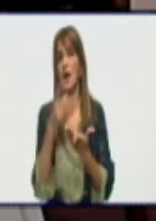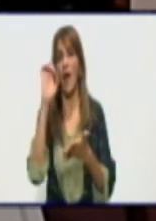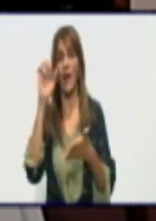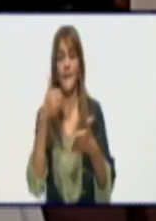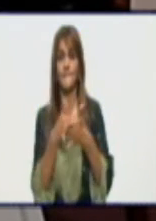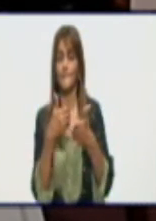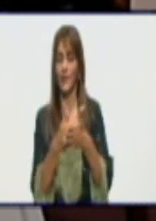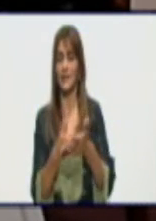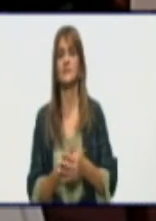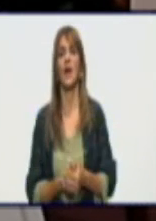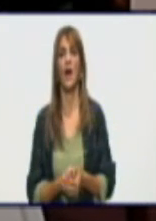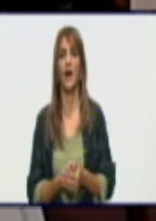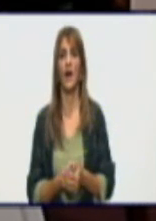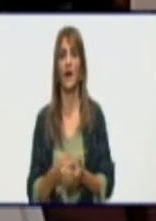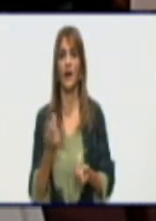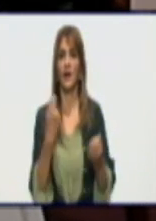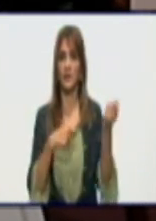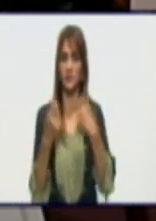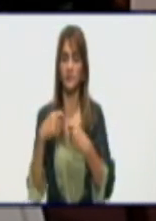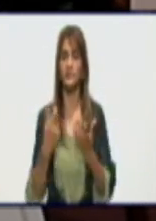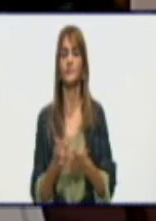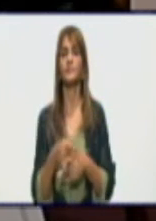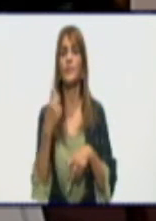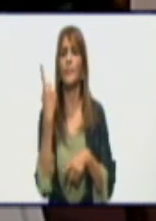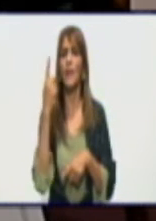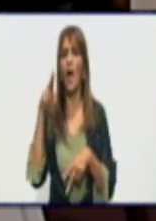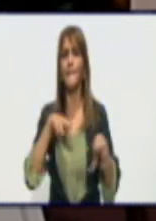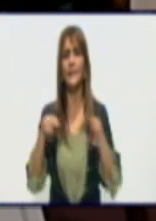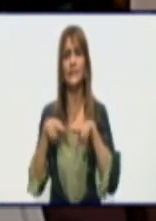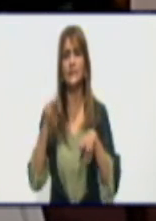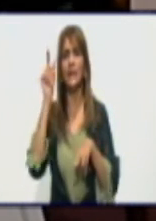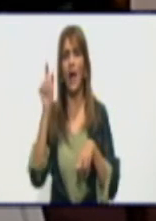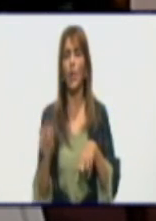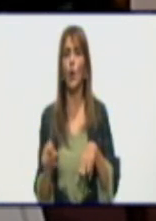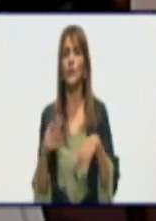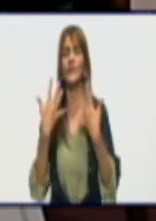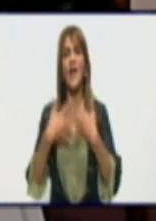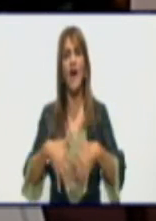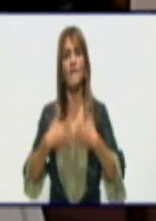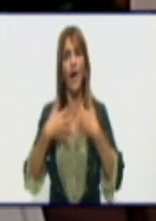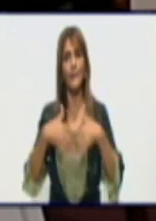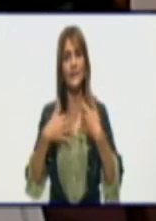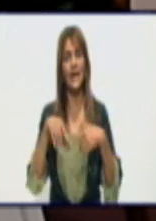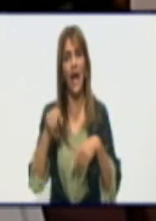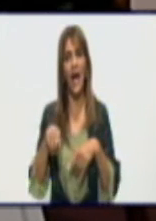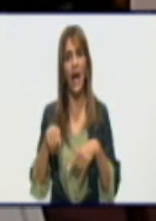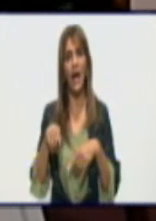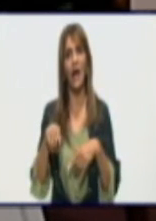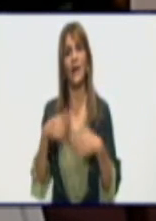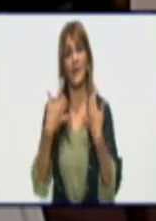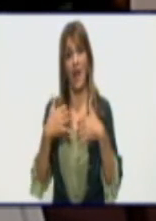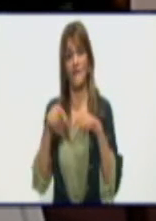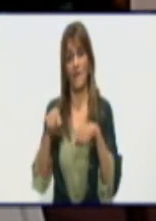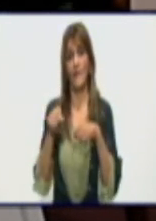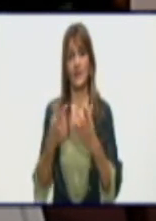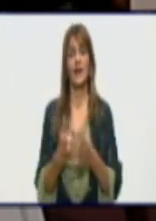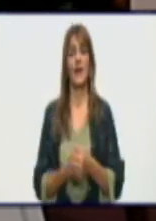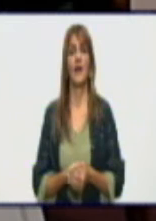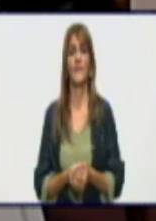una nota el administrador Chely, es el de la fábrica de conserva. Sí. Dice en la nota que es muy atento